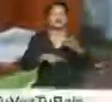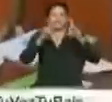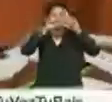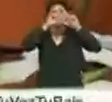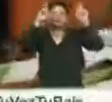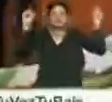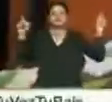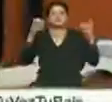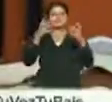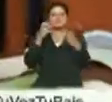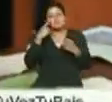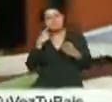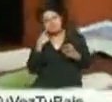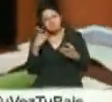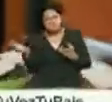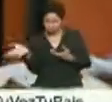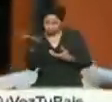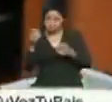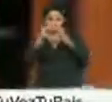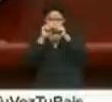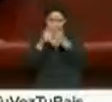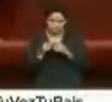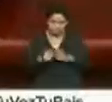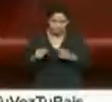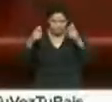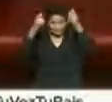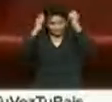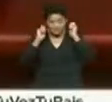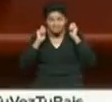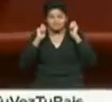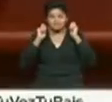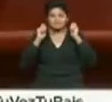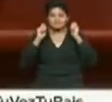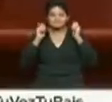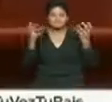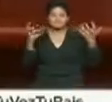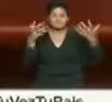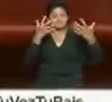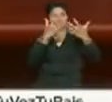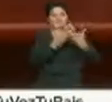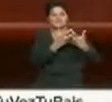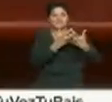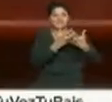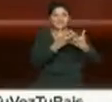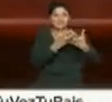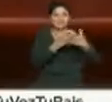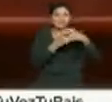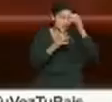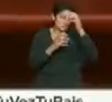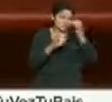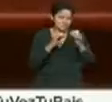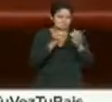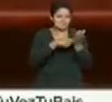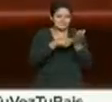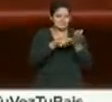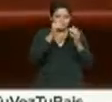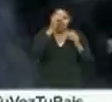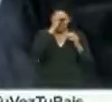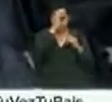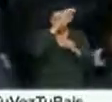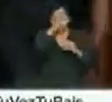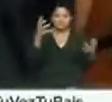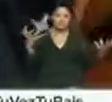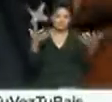que administra el proyecto de la refinería del Pacífico, en conjunto con el Instituto Nacional de Patrimonio Cultural. Cristina